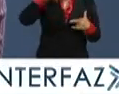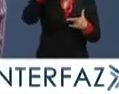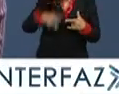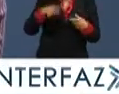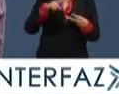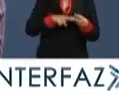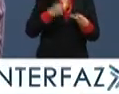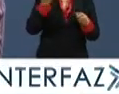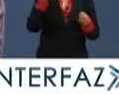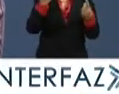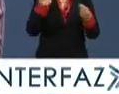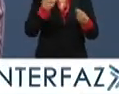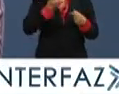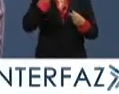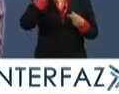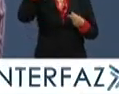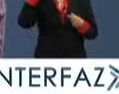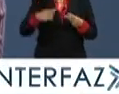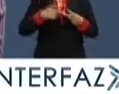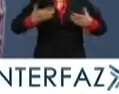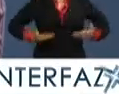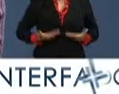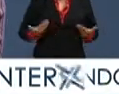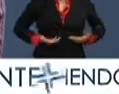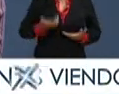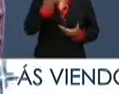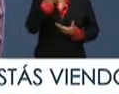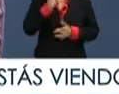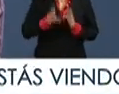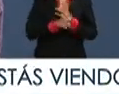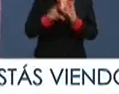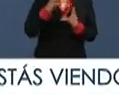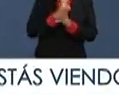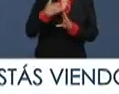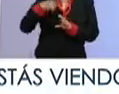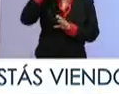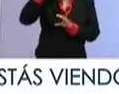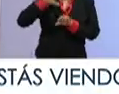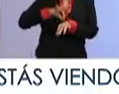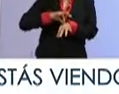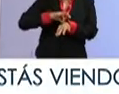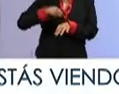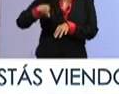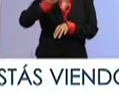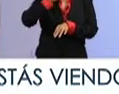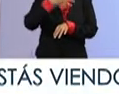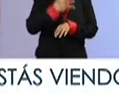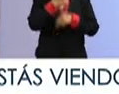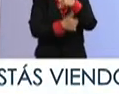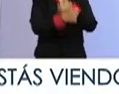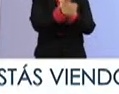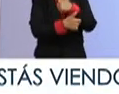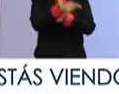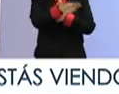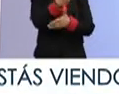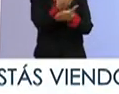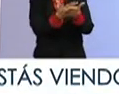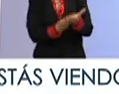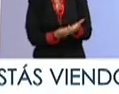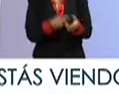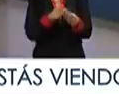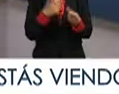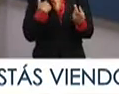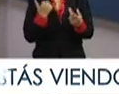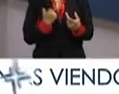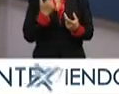país, algunos hábitos de nuestro país, bailables, costumbres. Y bueno, también hacen concursos de dibujo,